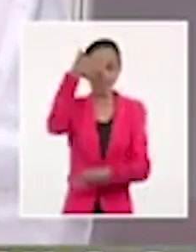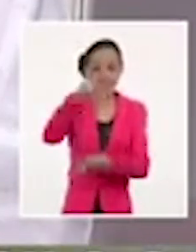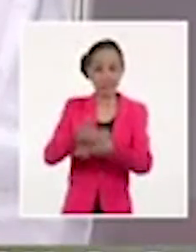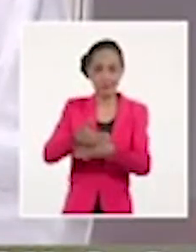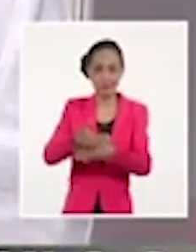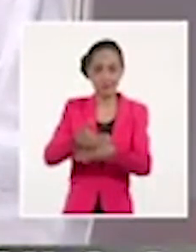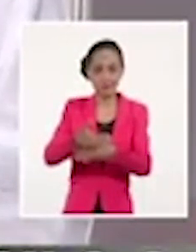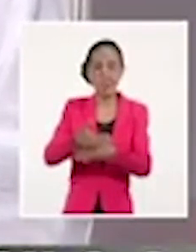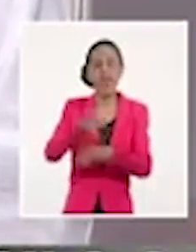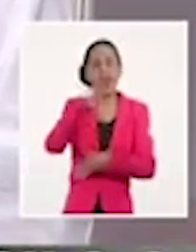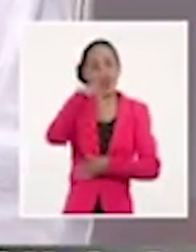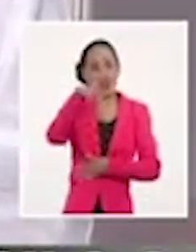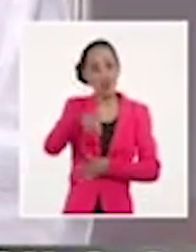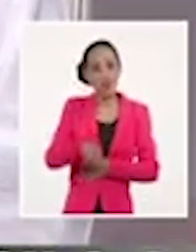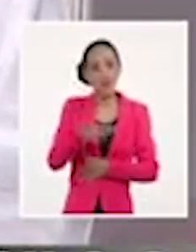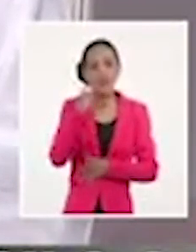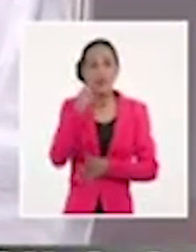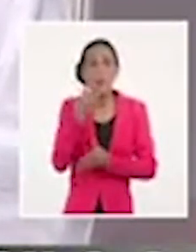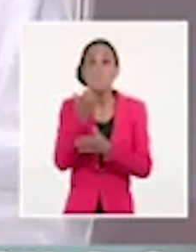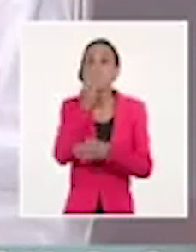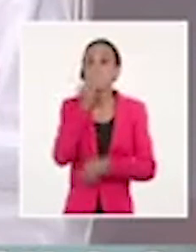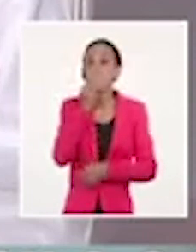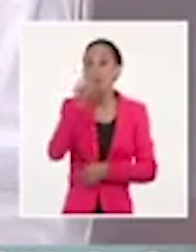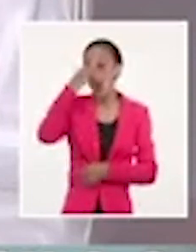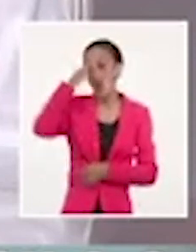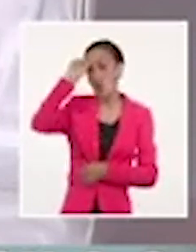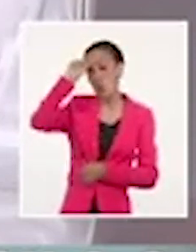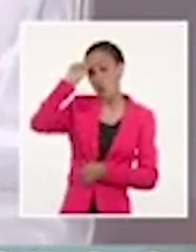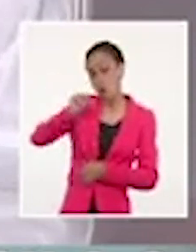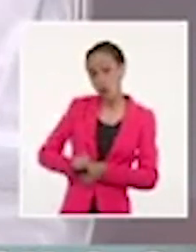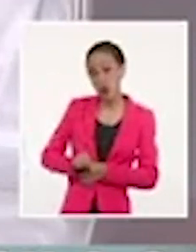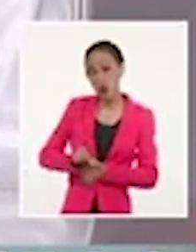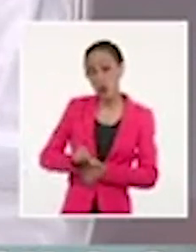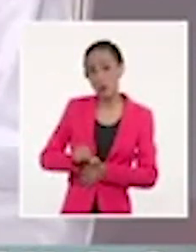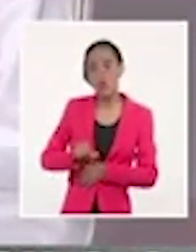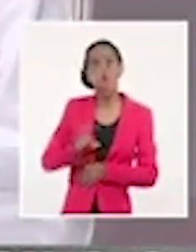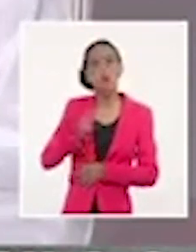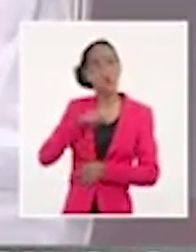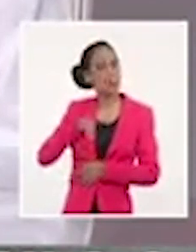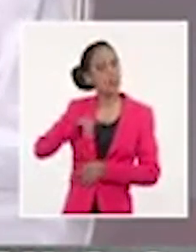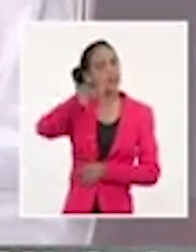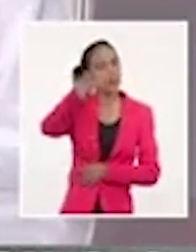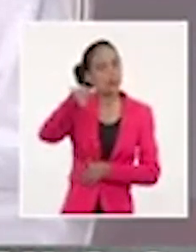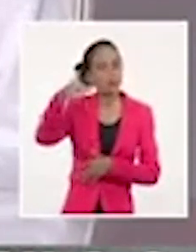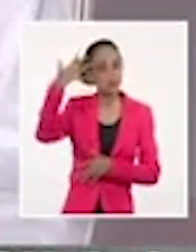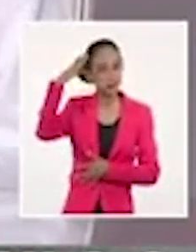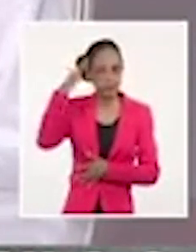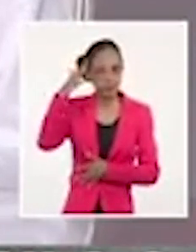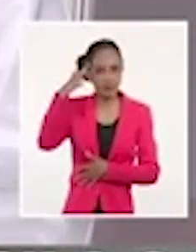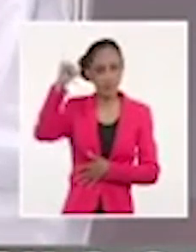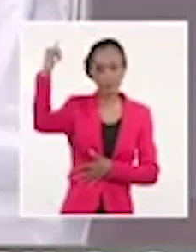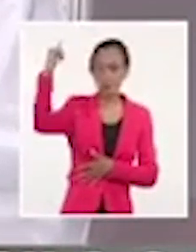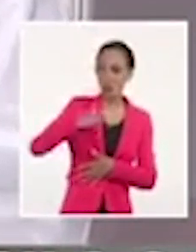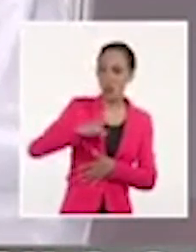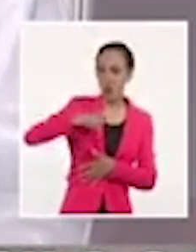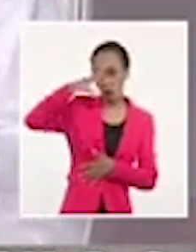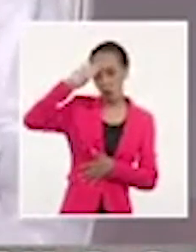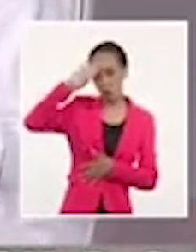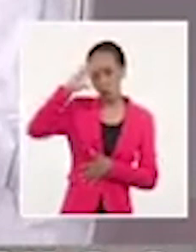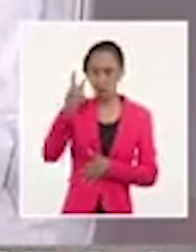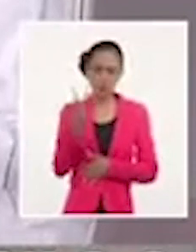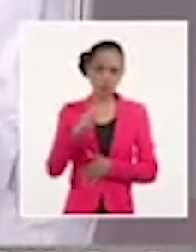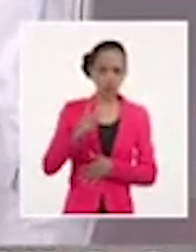crecieron las cifras de los cubanos viajando en un sentido u otro hacia el extranjero o desde el exterior hacia actúa en